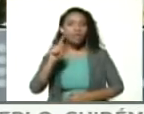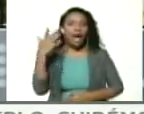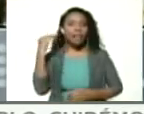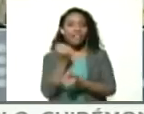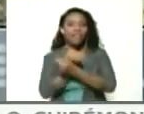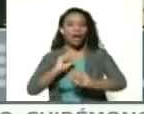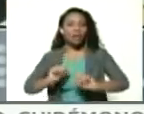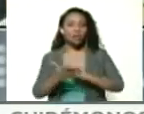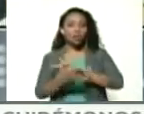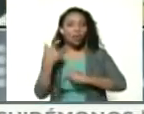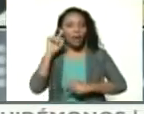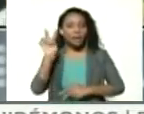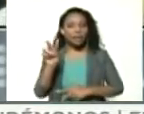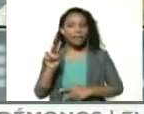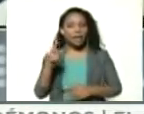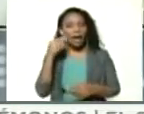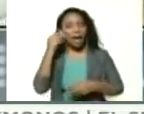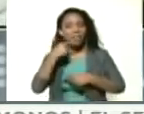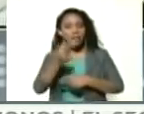siempre Alberto Federico Ravel